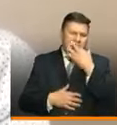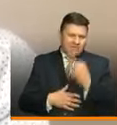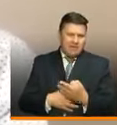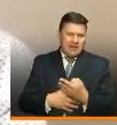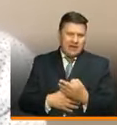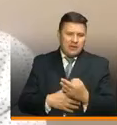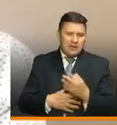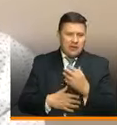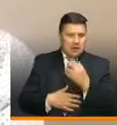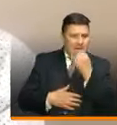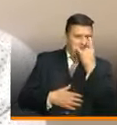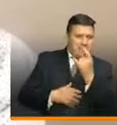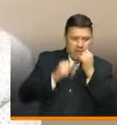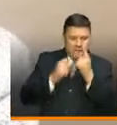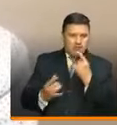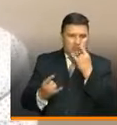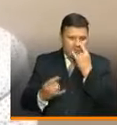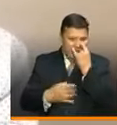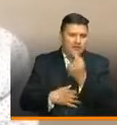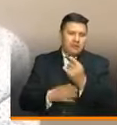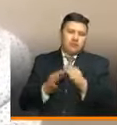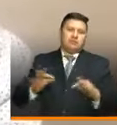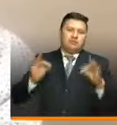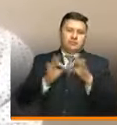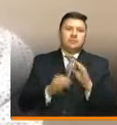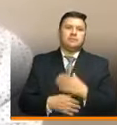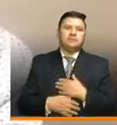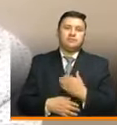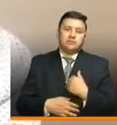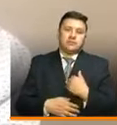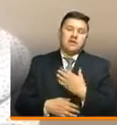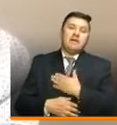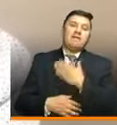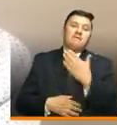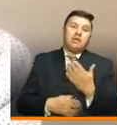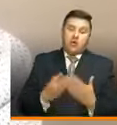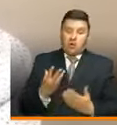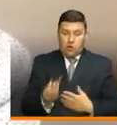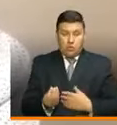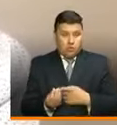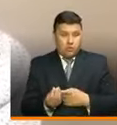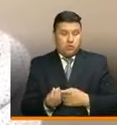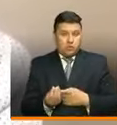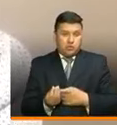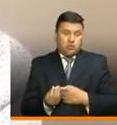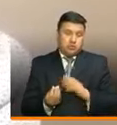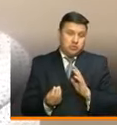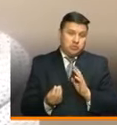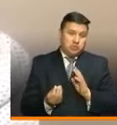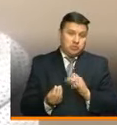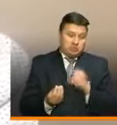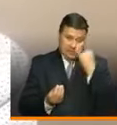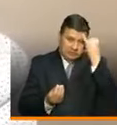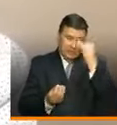con empatía con la humanidad, y esto es muy importante. De manera que yo felicito al Grupo Fénix, que fue el que